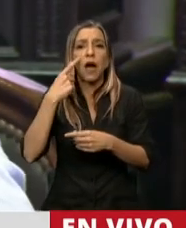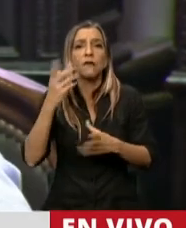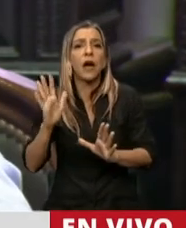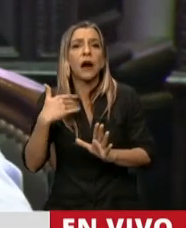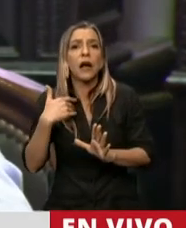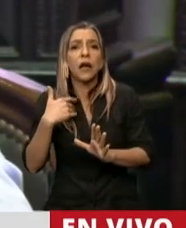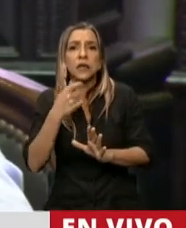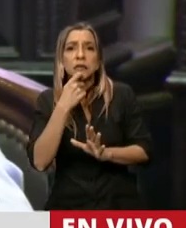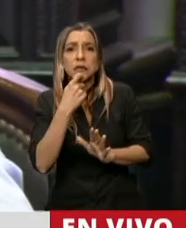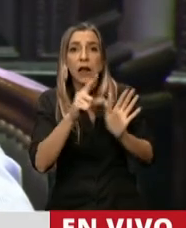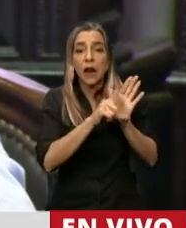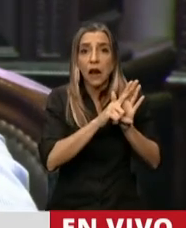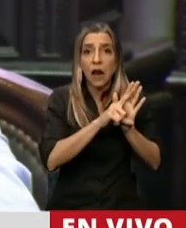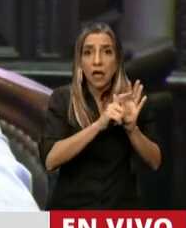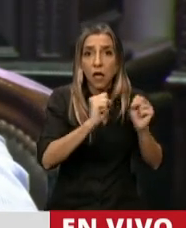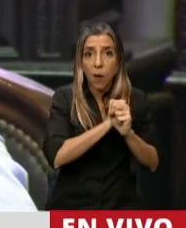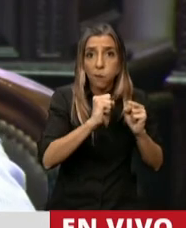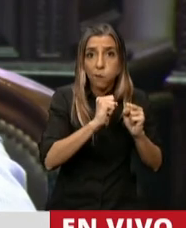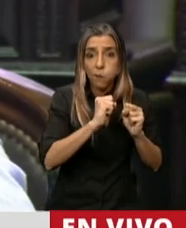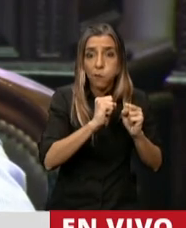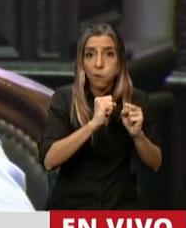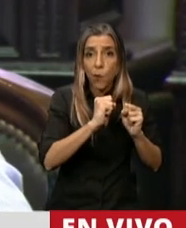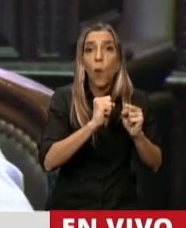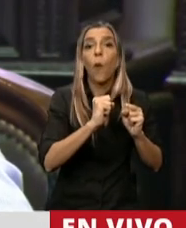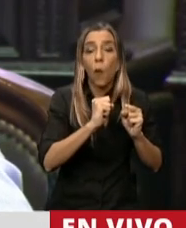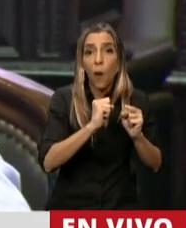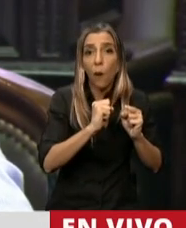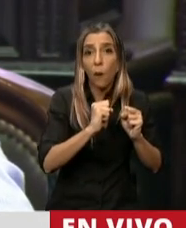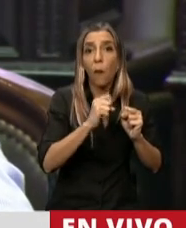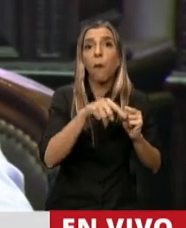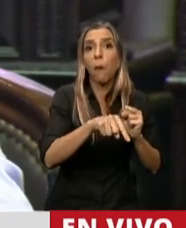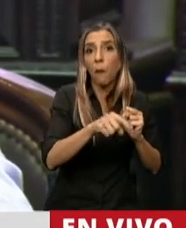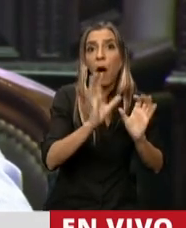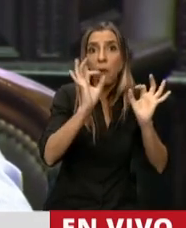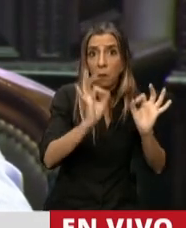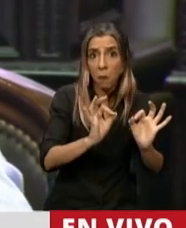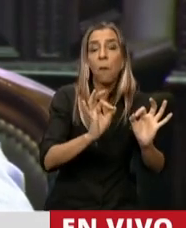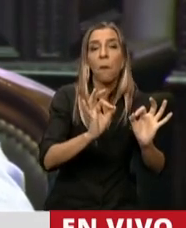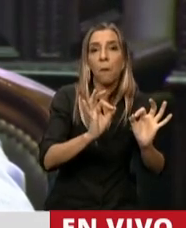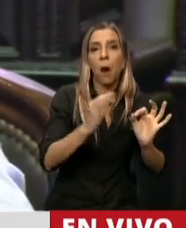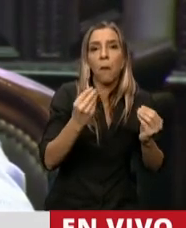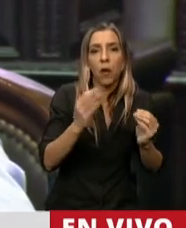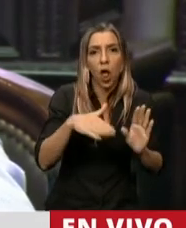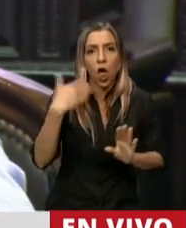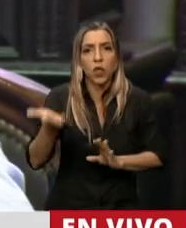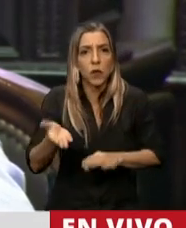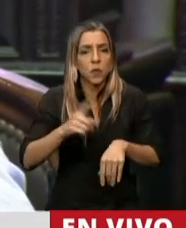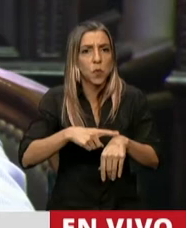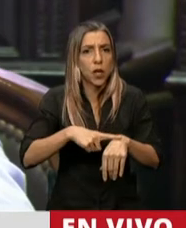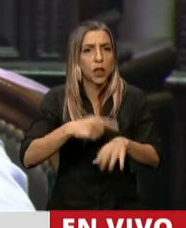un día, pero sobre todo si la sesiona una Cámara que no tiene la capacidad de darle continuidad en el